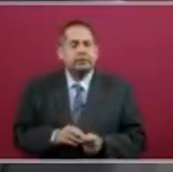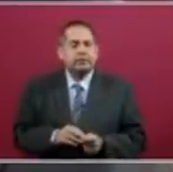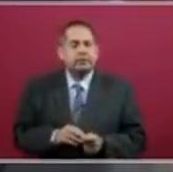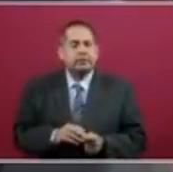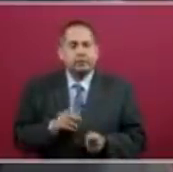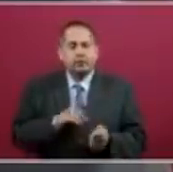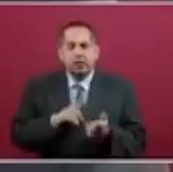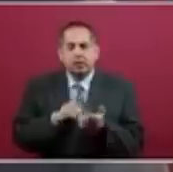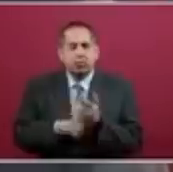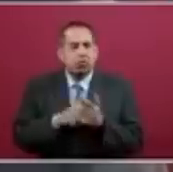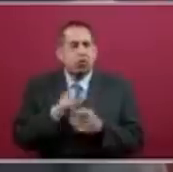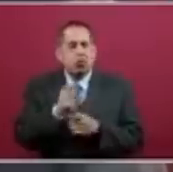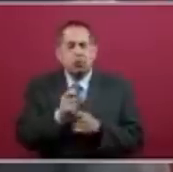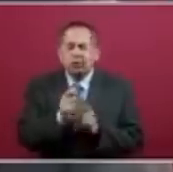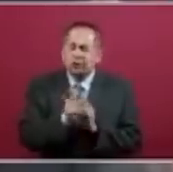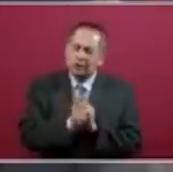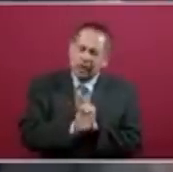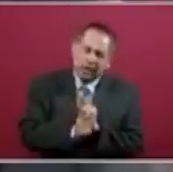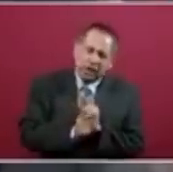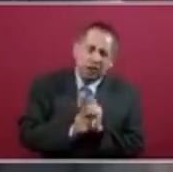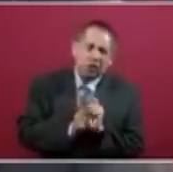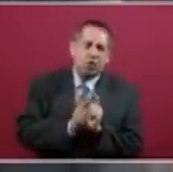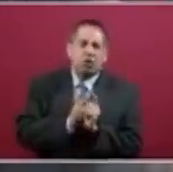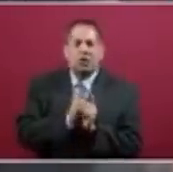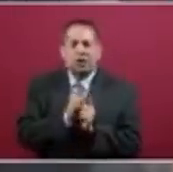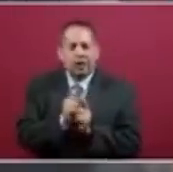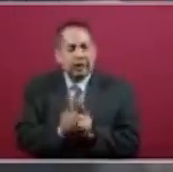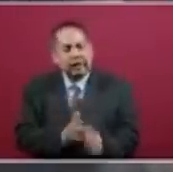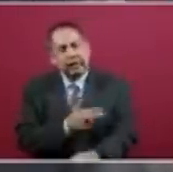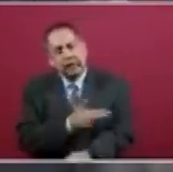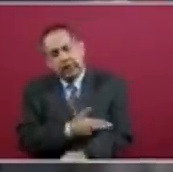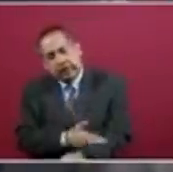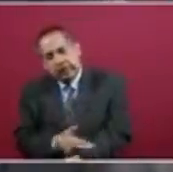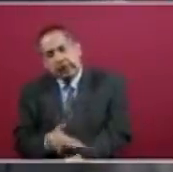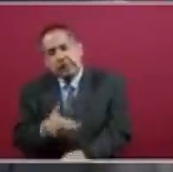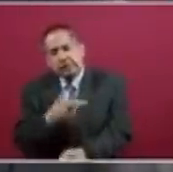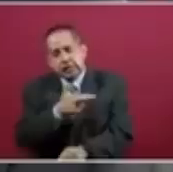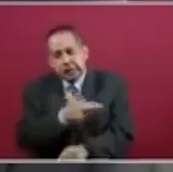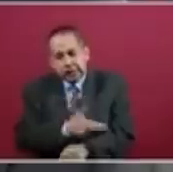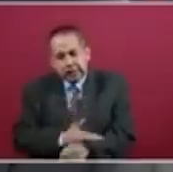mucho tortuguismo en